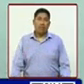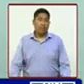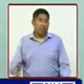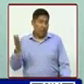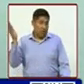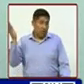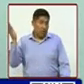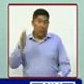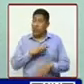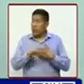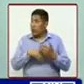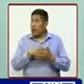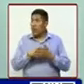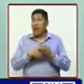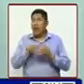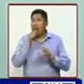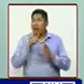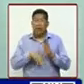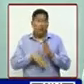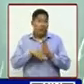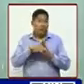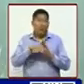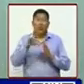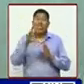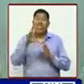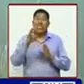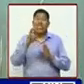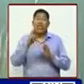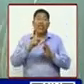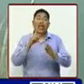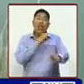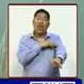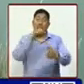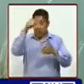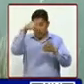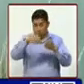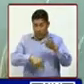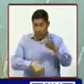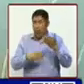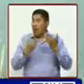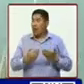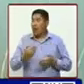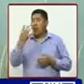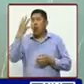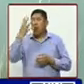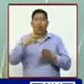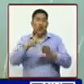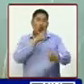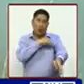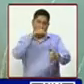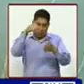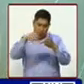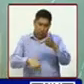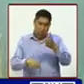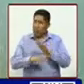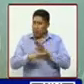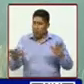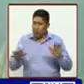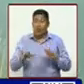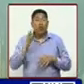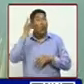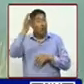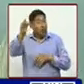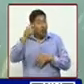El embalse total de la represa y Misicuni tiene 7 kilómetros de longitud. Actualmente se está ocupando solo 4 kilómetros y se espera que con los